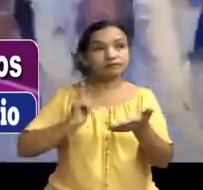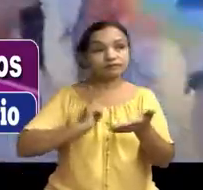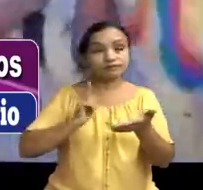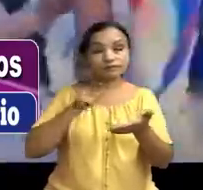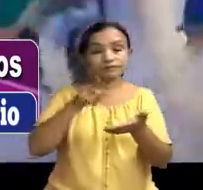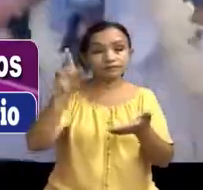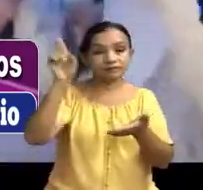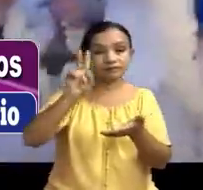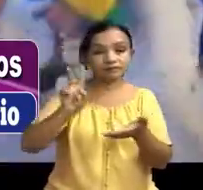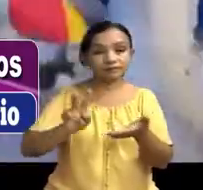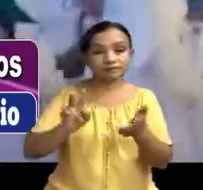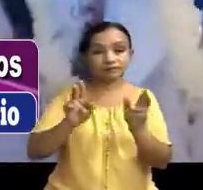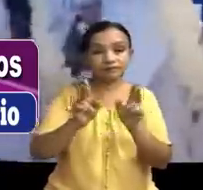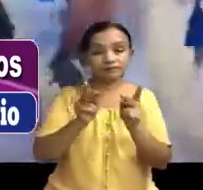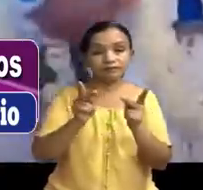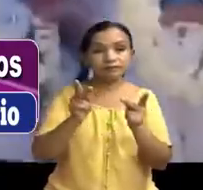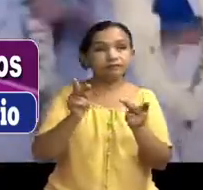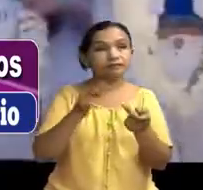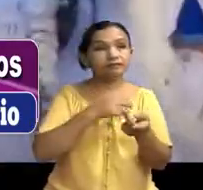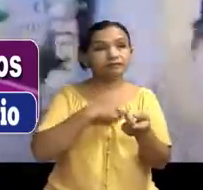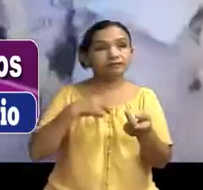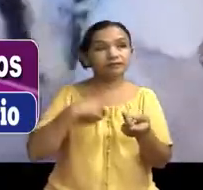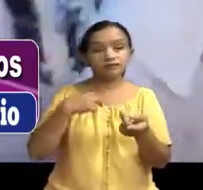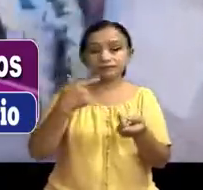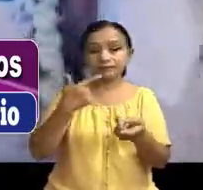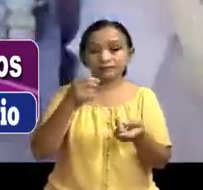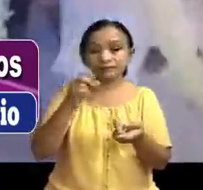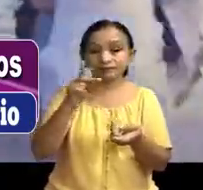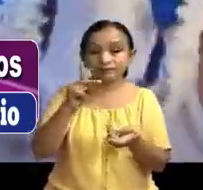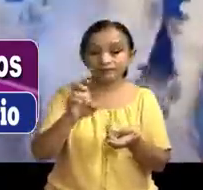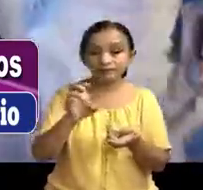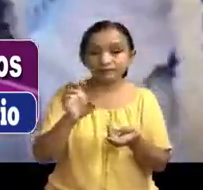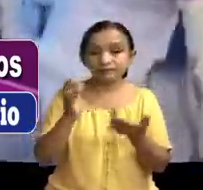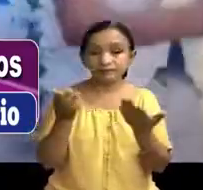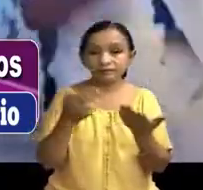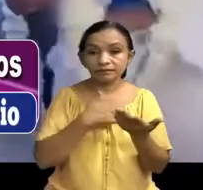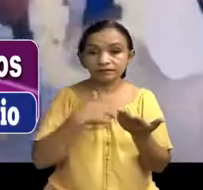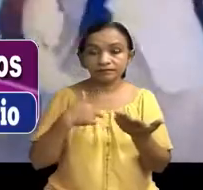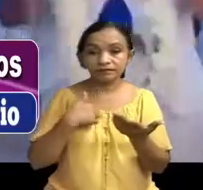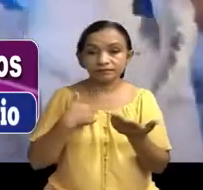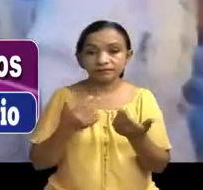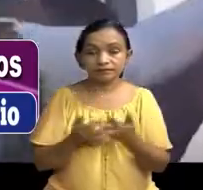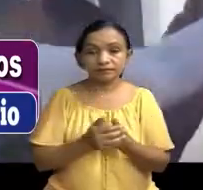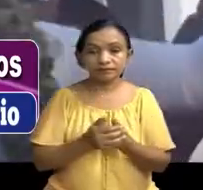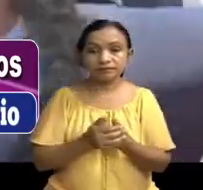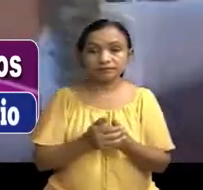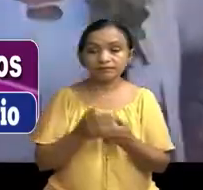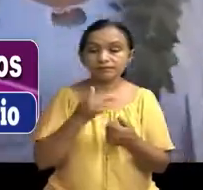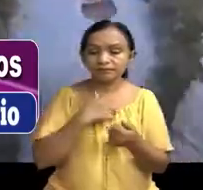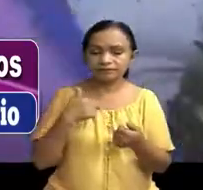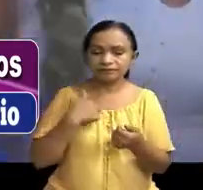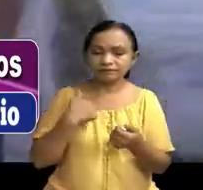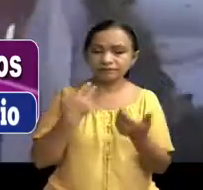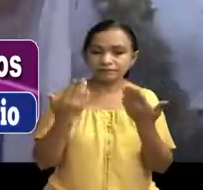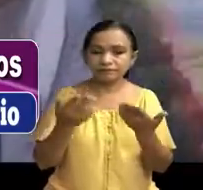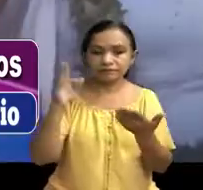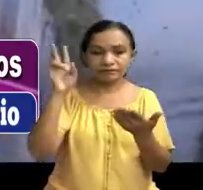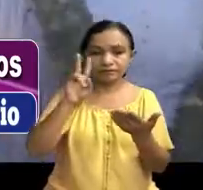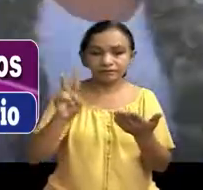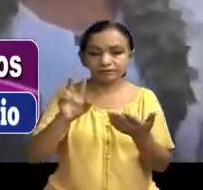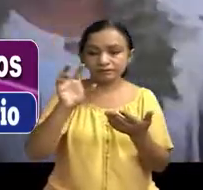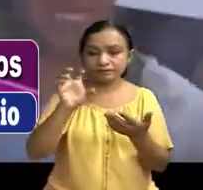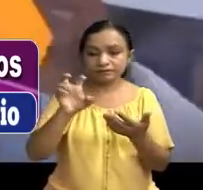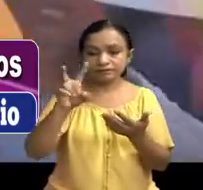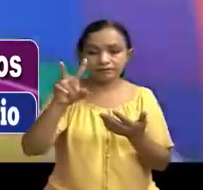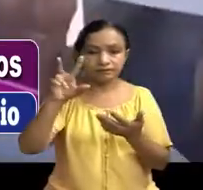pueblo boliviano. Dieron un golpe de Estado, pero es un golpe de Estado que ahí está, ellos están resistiendo porque Evo tiene